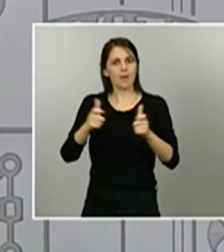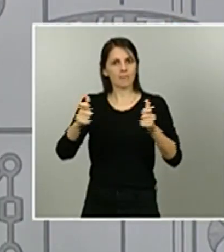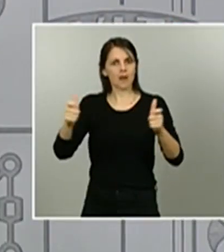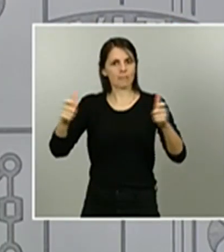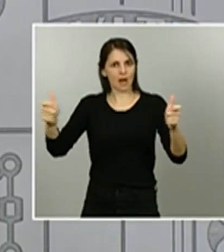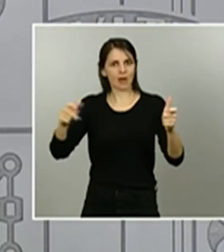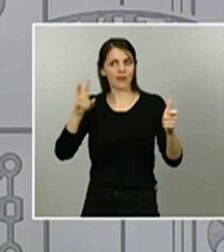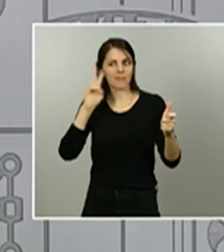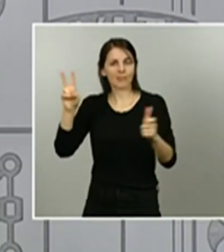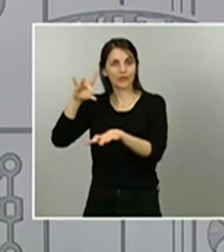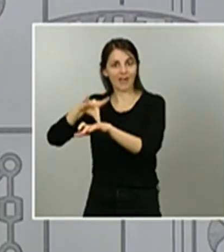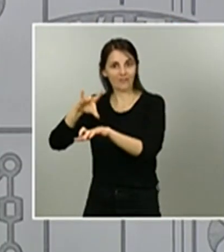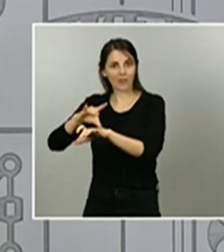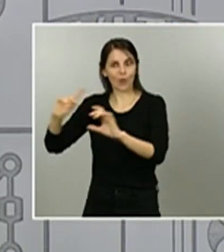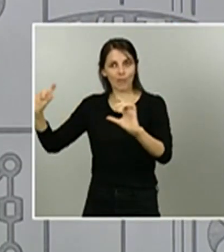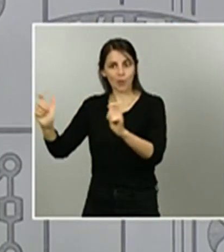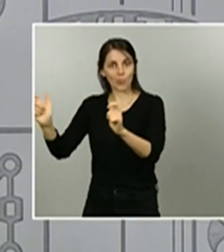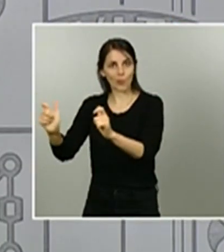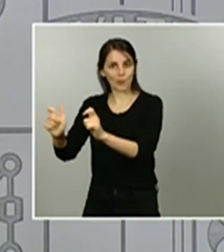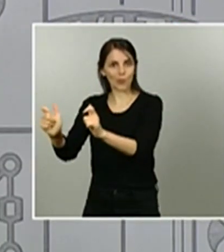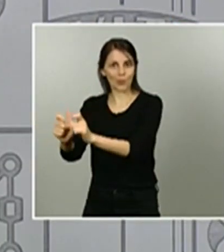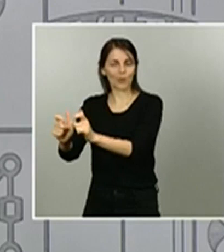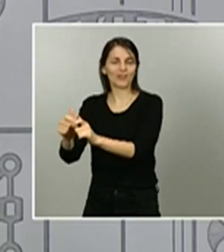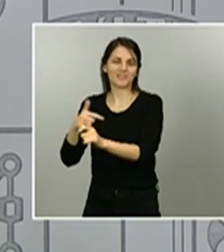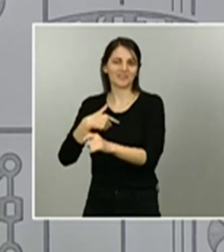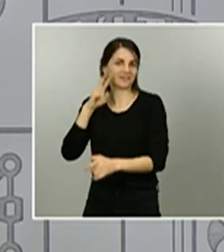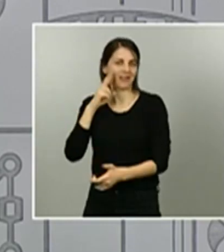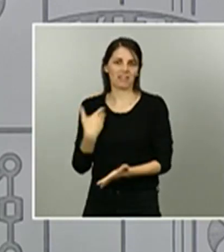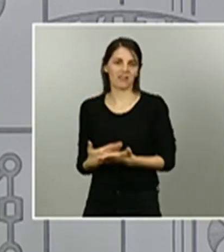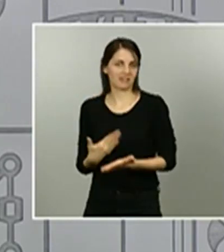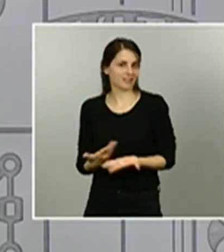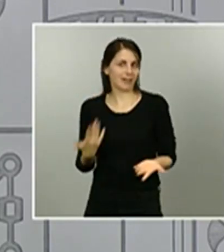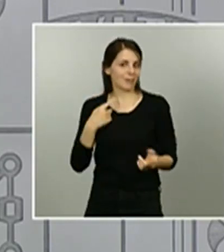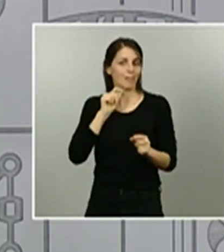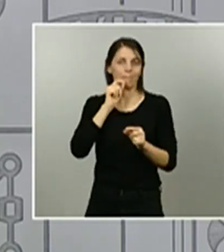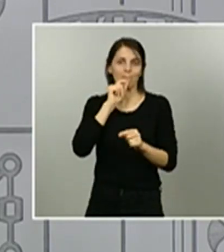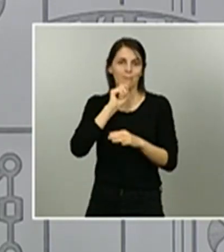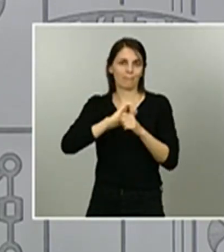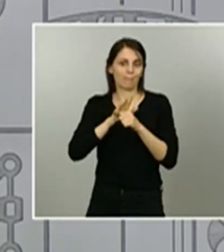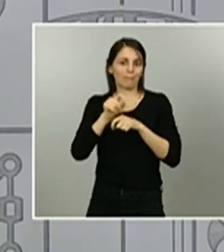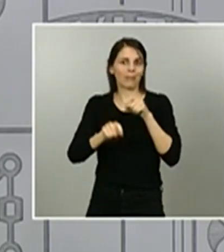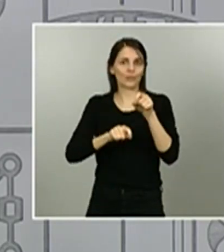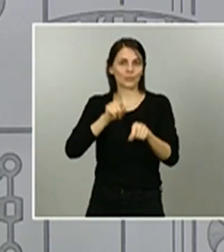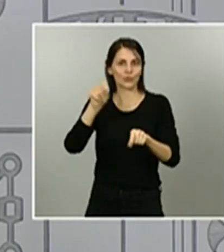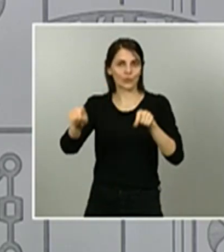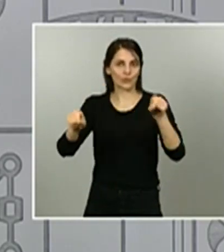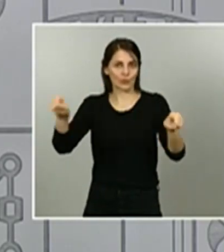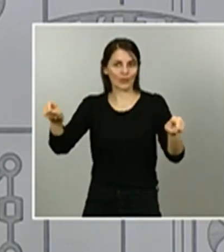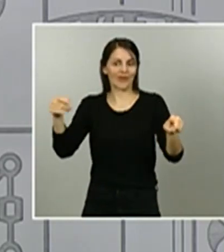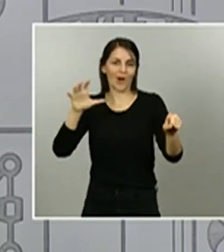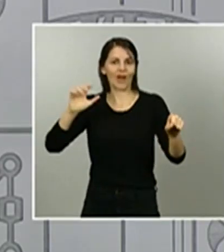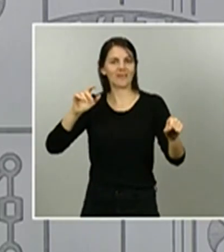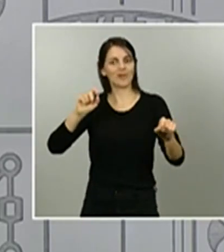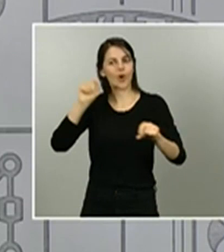Podemos ya ahora sí tener cierta certeza de que el virus, aunque ya lo sospechábamos con los datos de días anteriores y era una